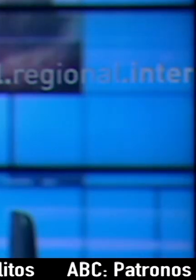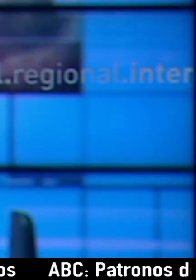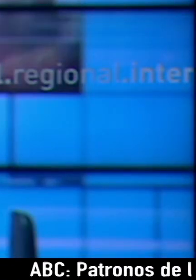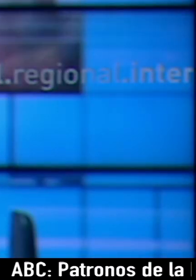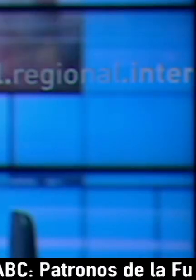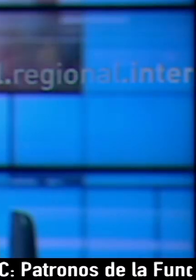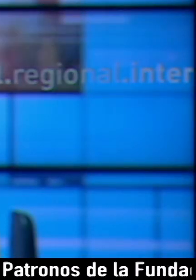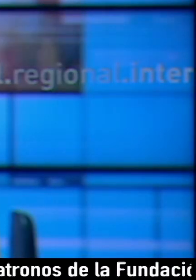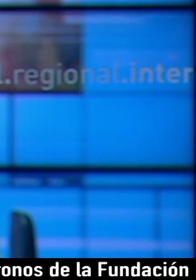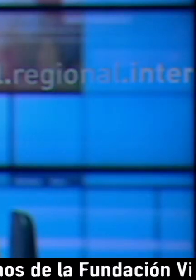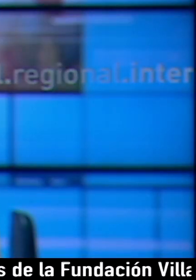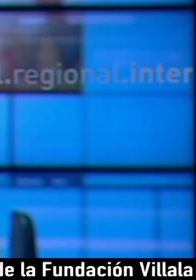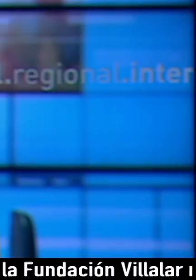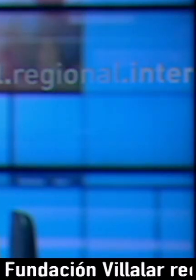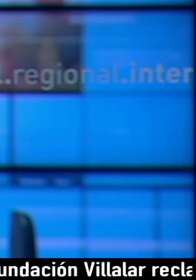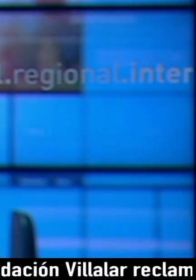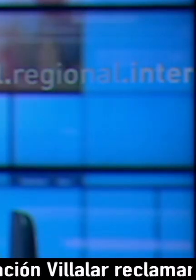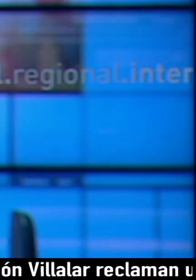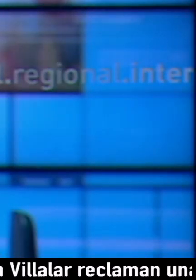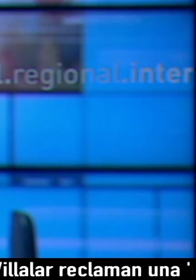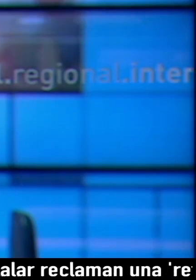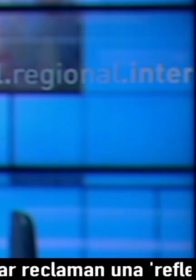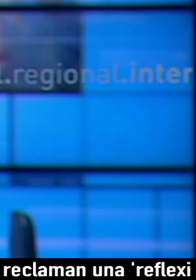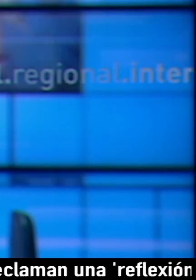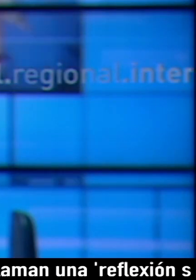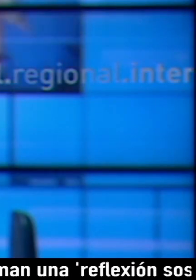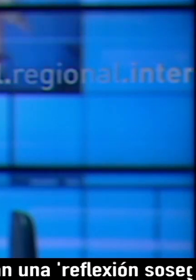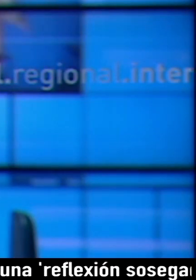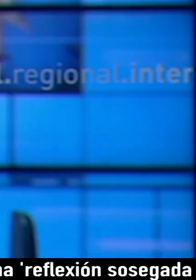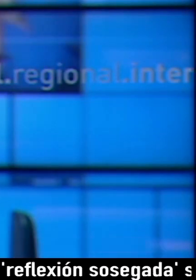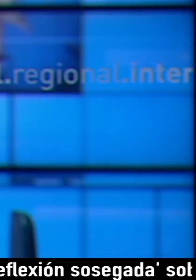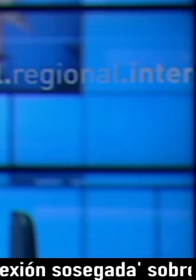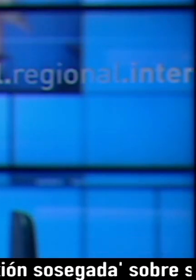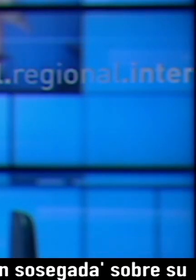Comenzamos la semana con temperaturas altas, pero no se confíen porque llegan las lluvias.